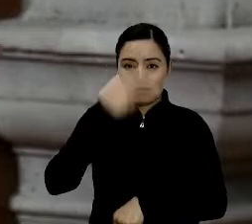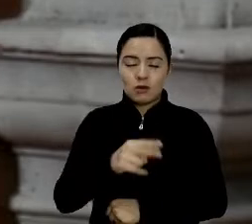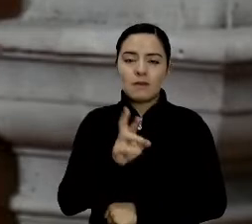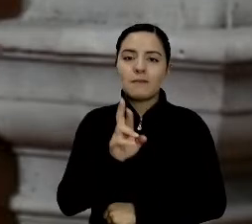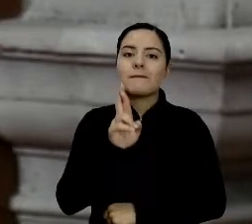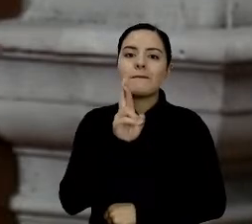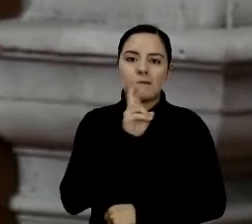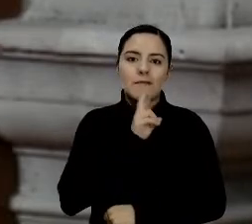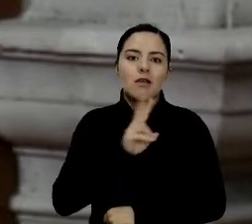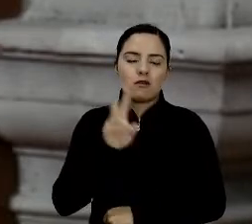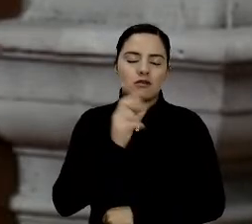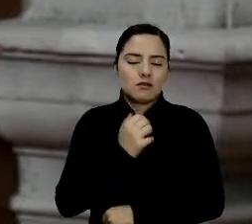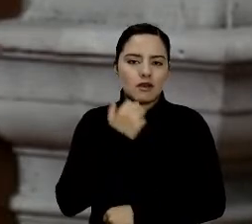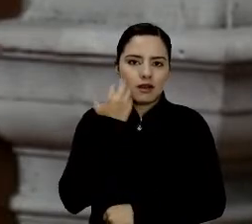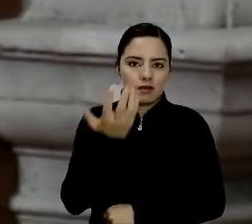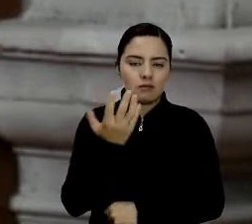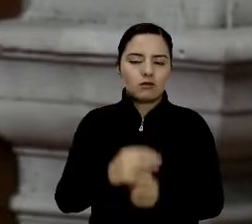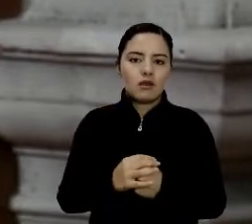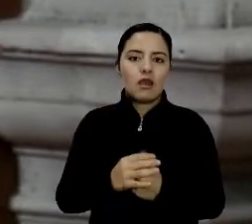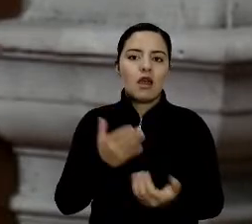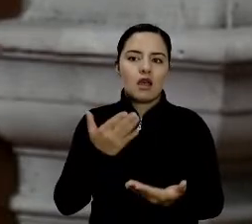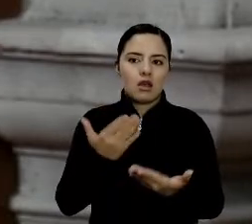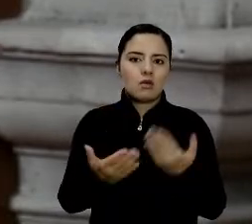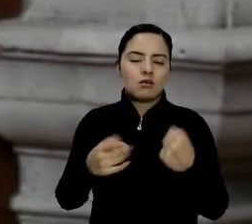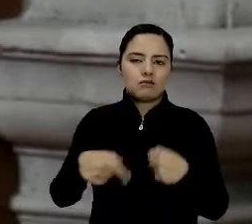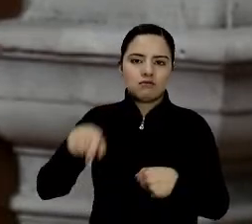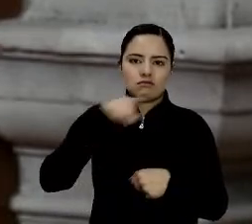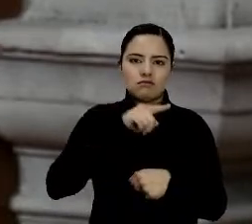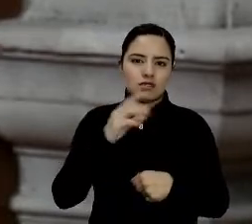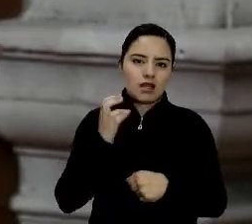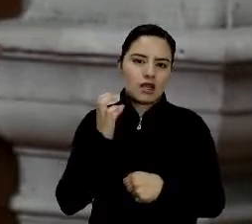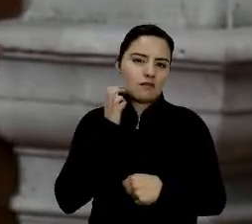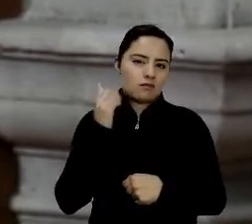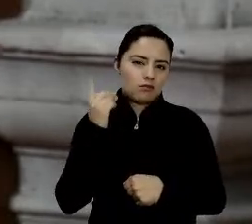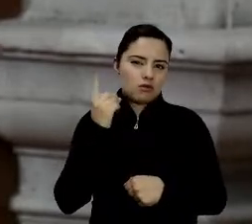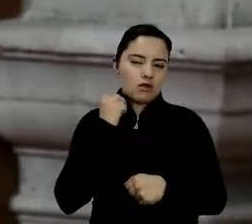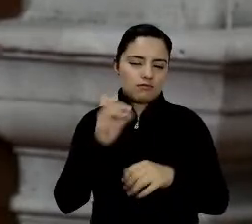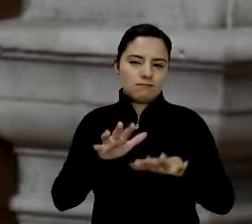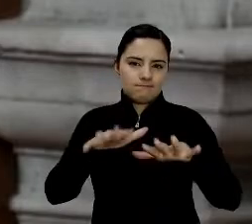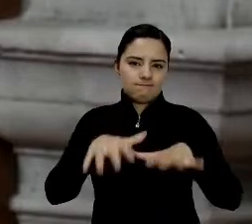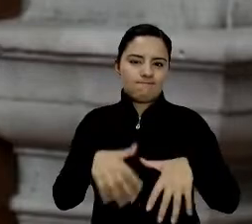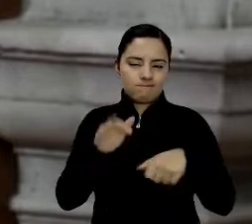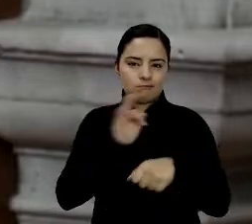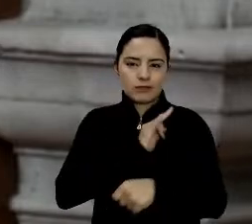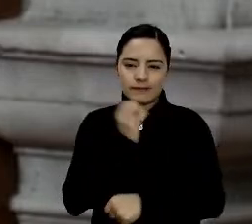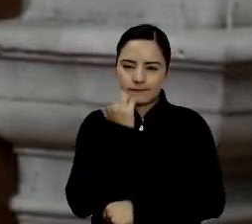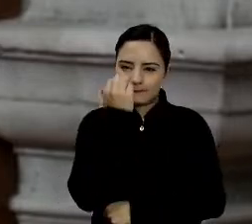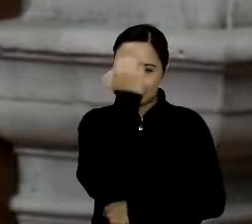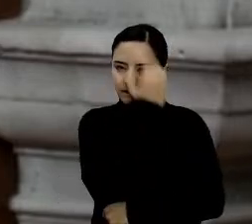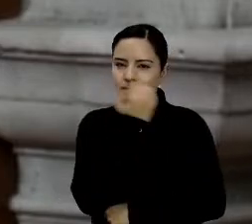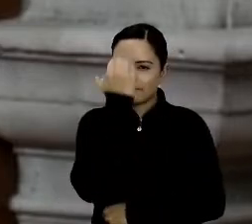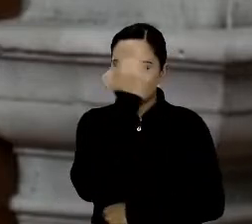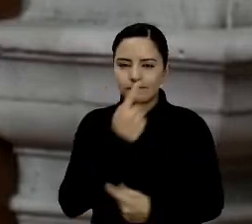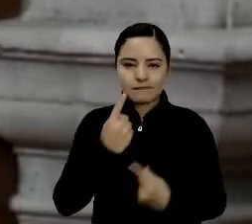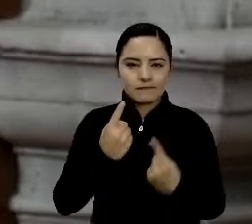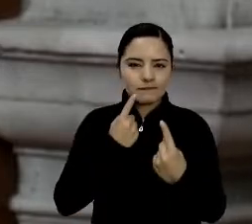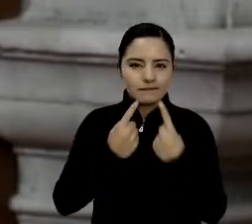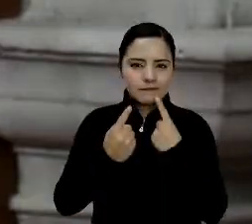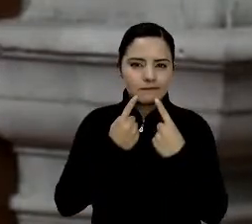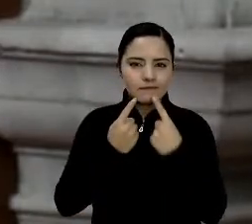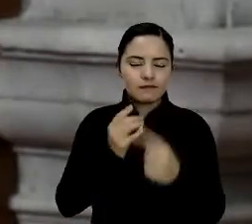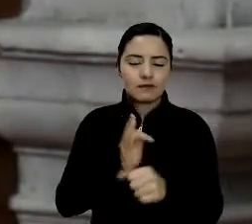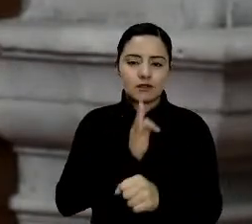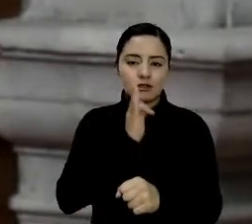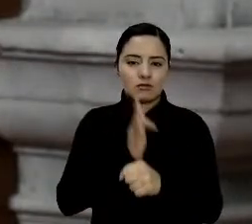suscribimos sometemos a la consideración de esta honorable soberanía popular, para su análisis, discusión, el presente punto de